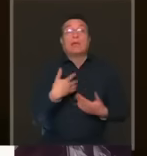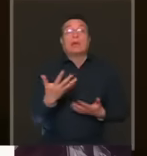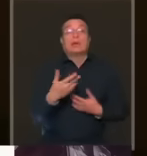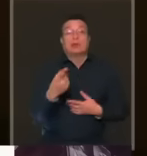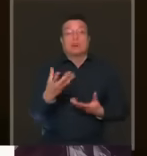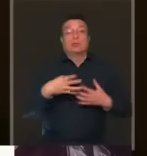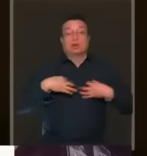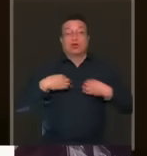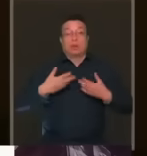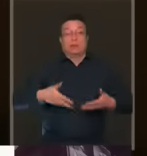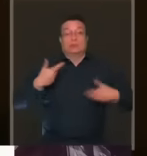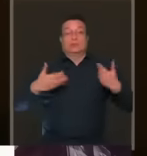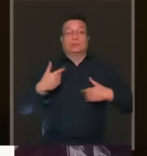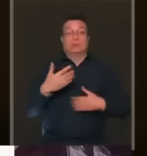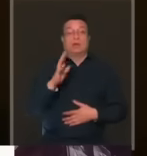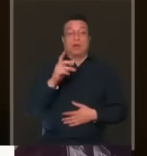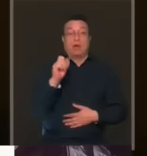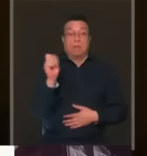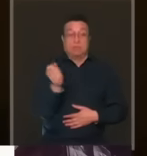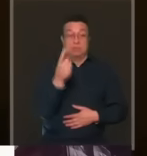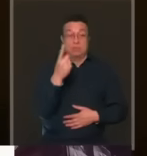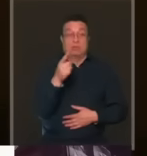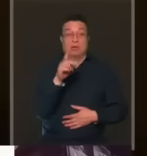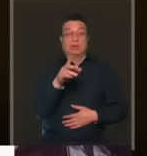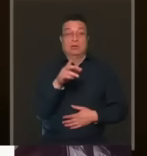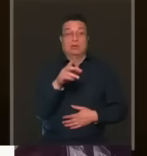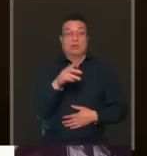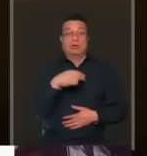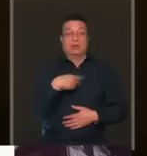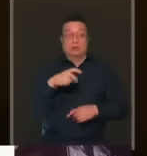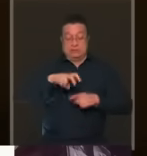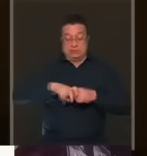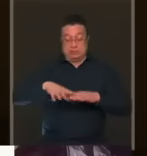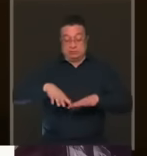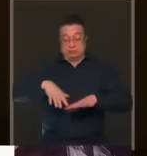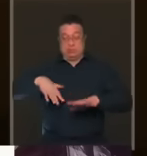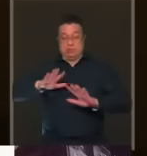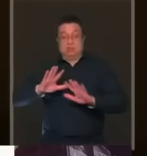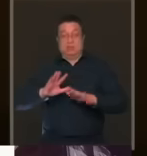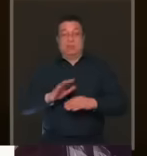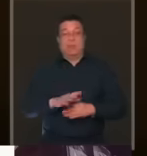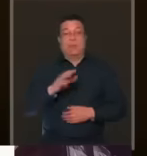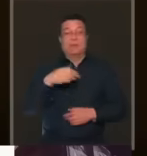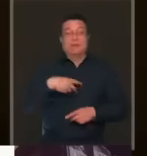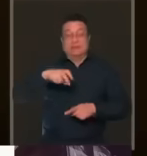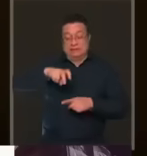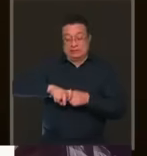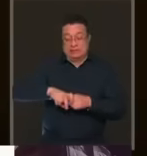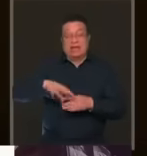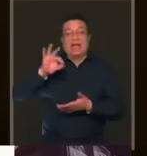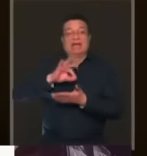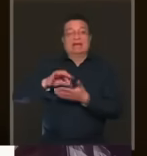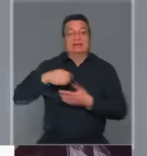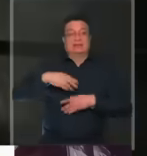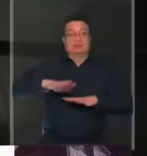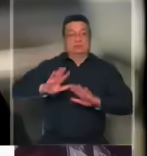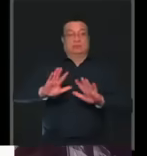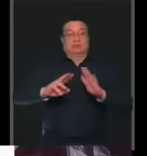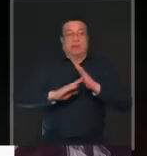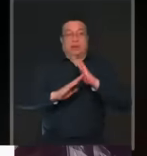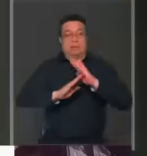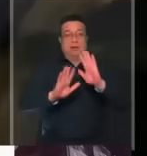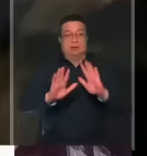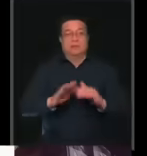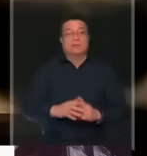Quítate. Ya, me voy a... Primero déjame ver la silla, ¿bueno? Ya. Que tengo mi silla de escritorio atrás.